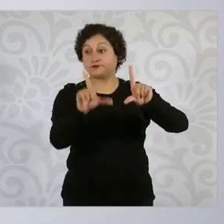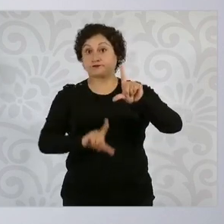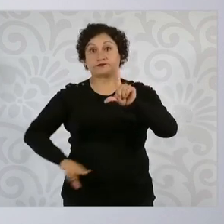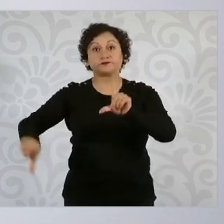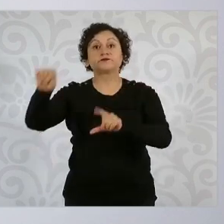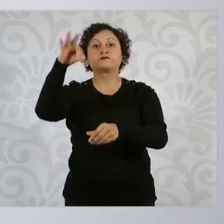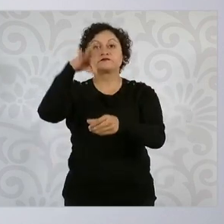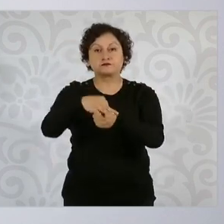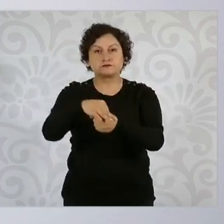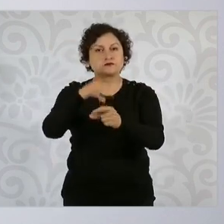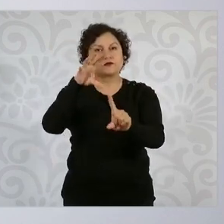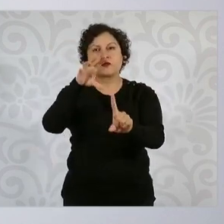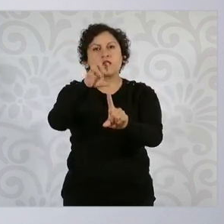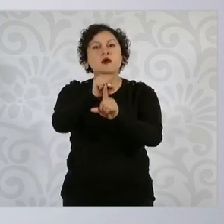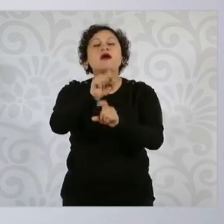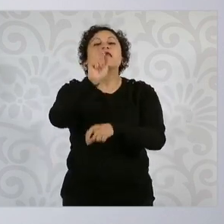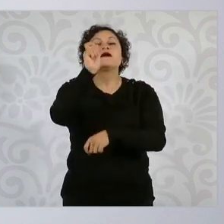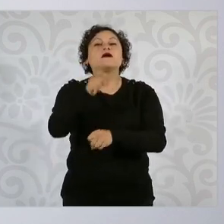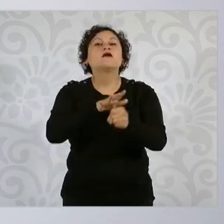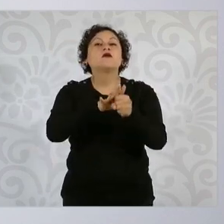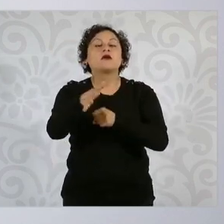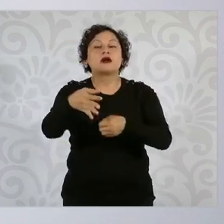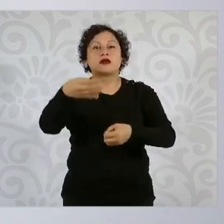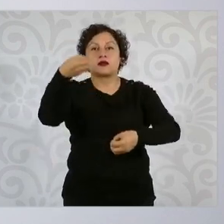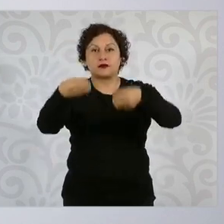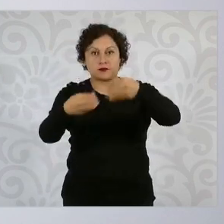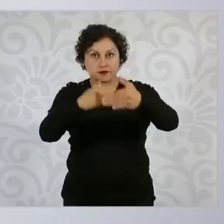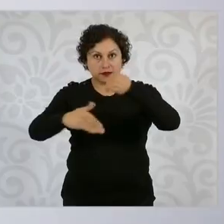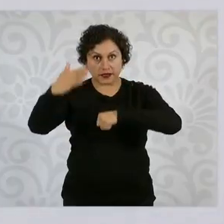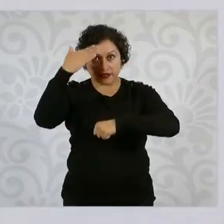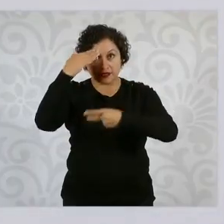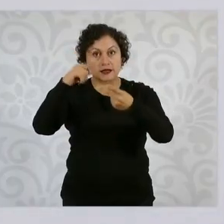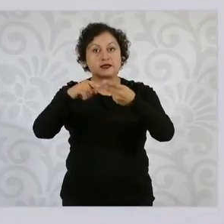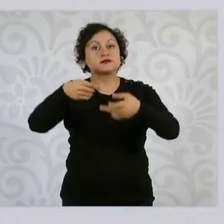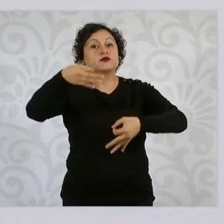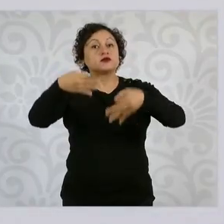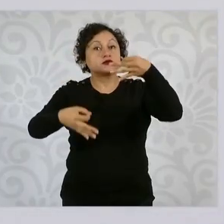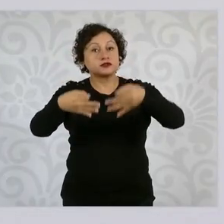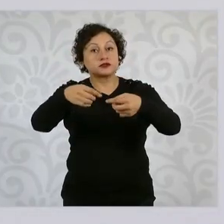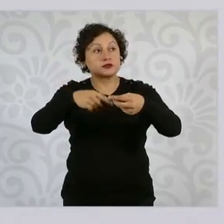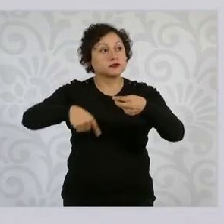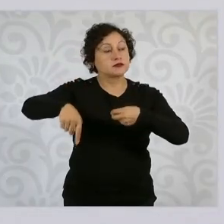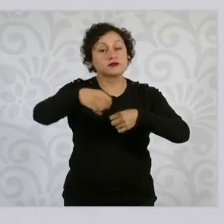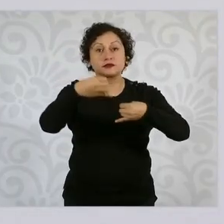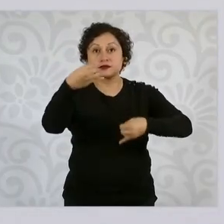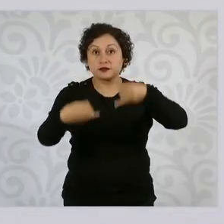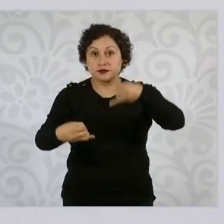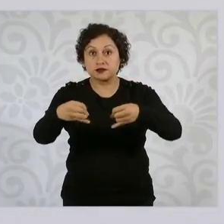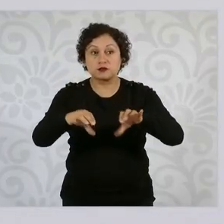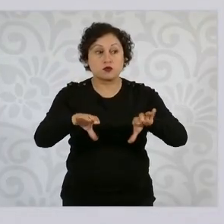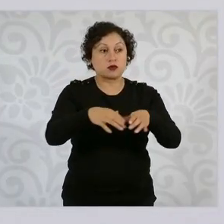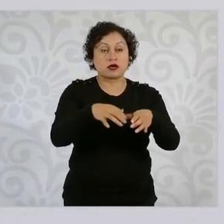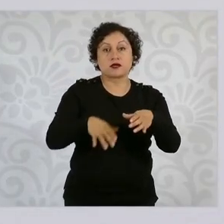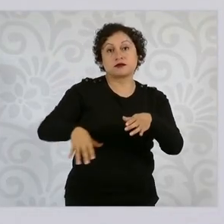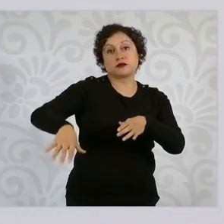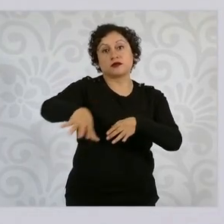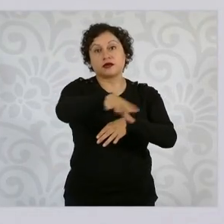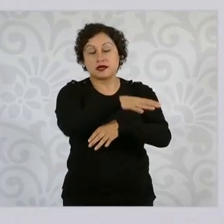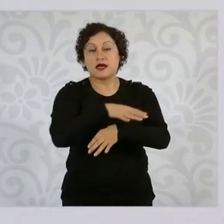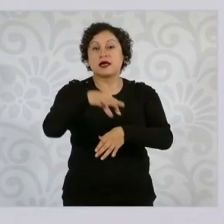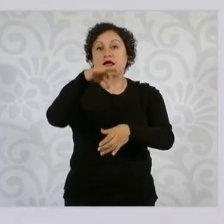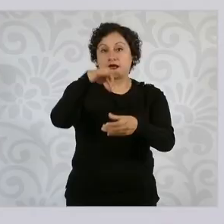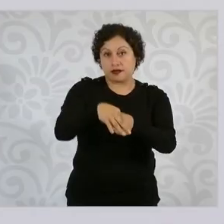de ministros del Tribunal de Disciplina y de las vacantes del Tribunal Electoral, y